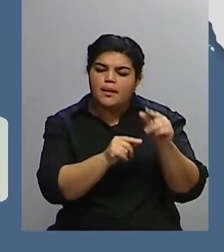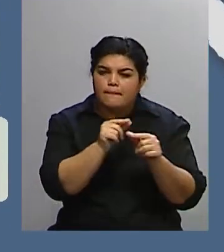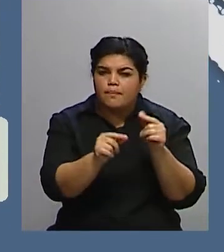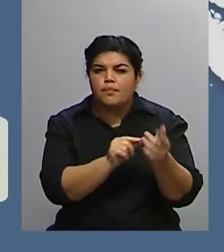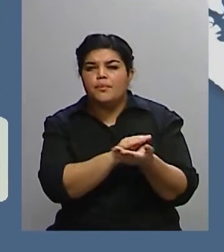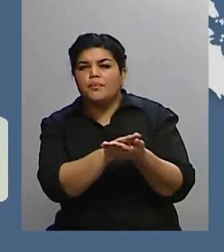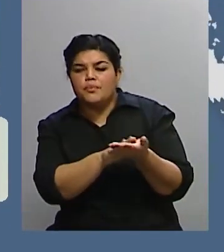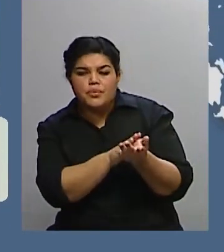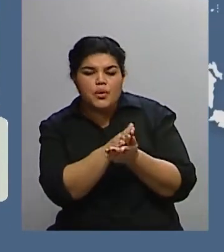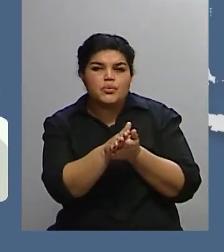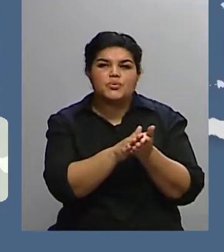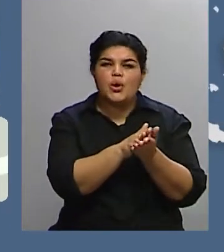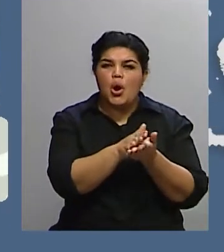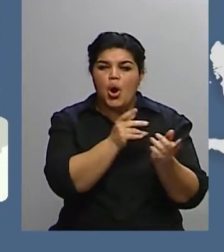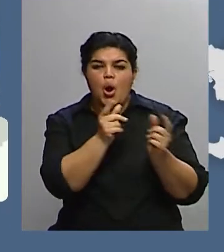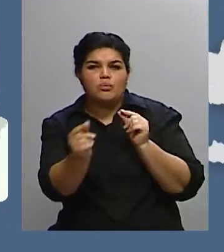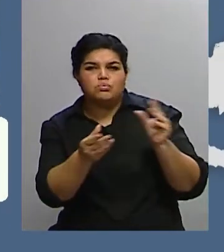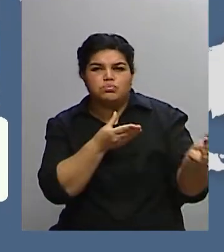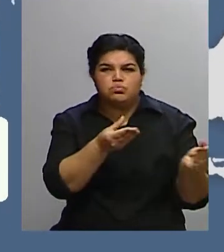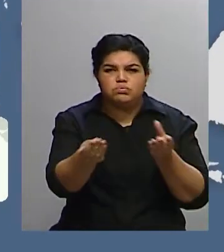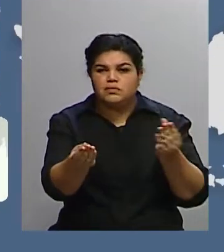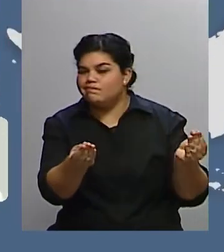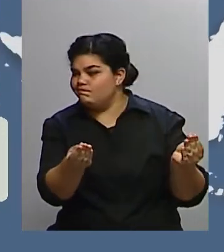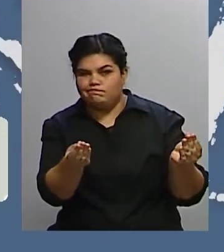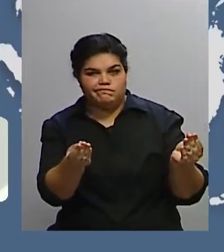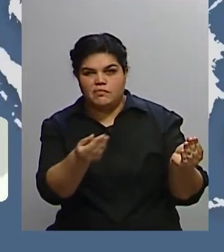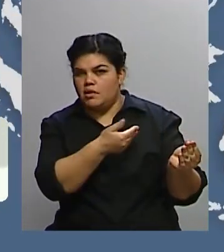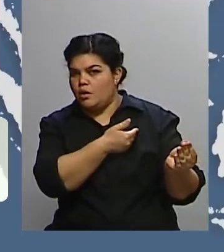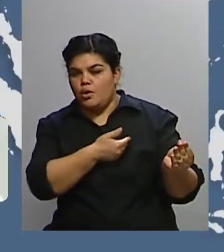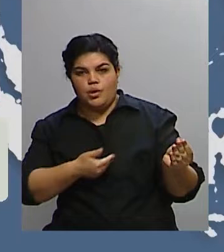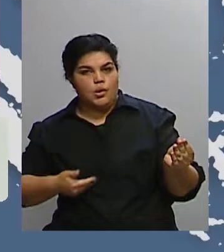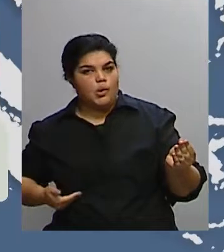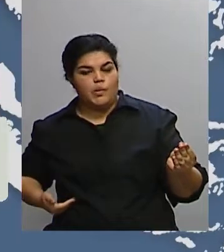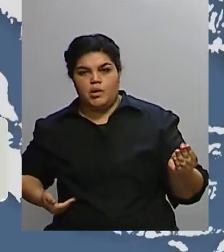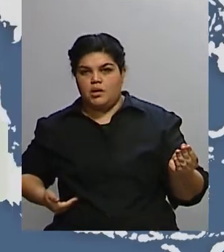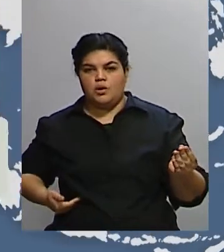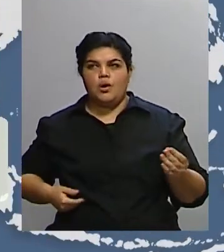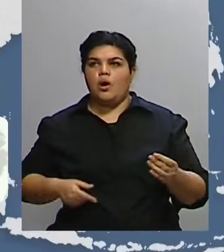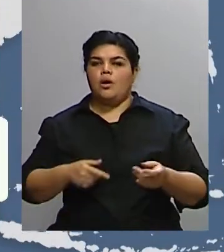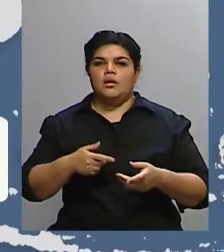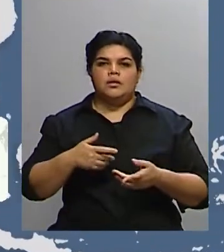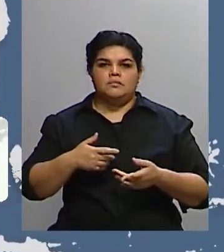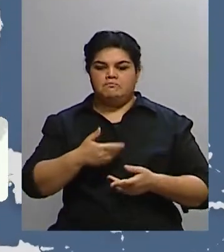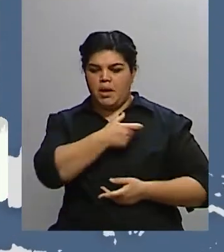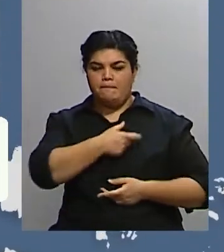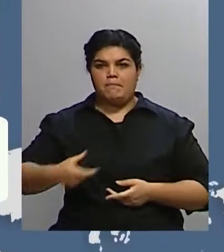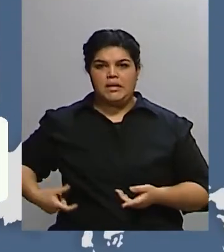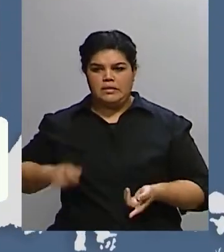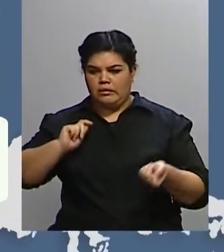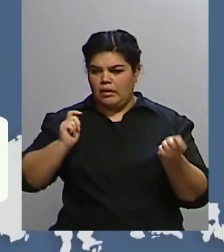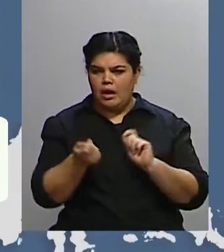este conflicto, porque el Estado siempre, con gobiernos, y esto ha sido muy